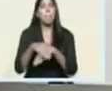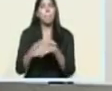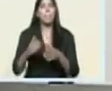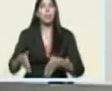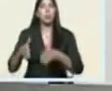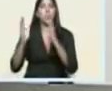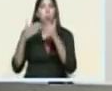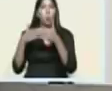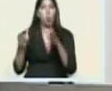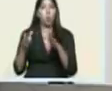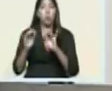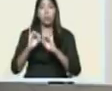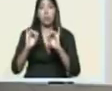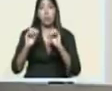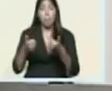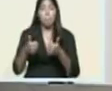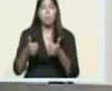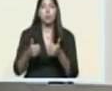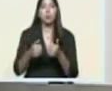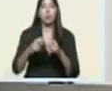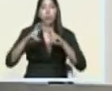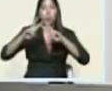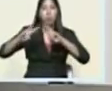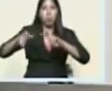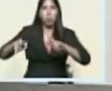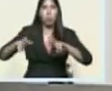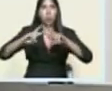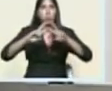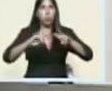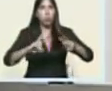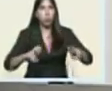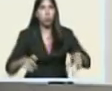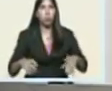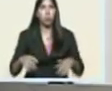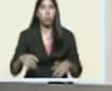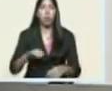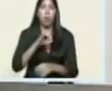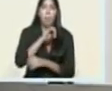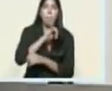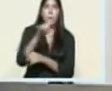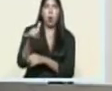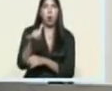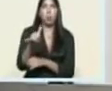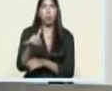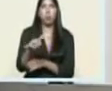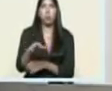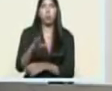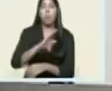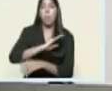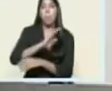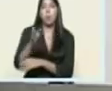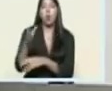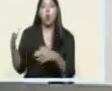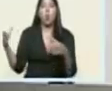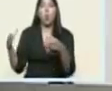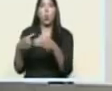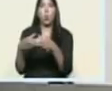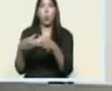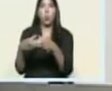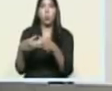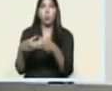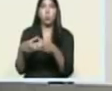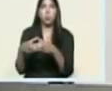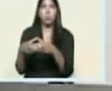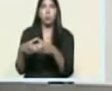ha abierto averiguaciones para proceder a acusar ante los tribunales a un grupo de estos